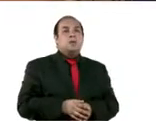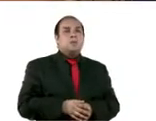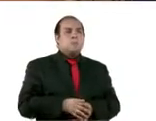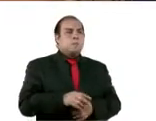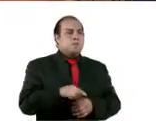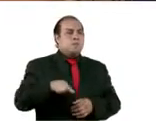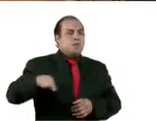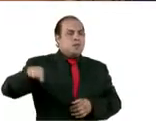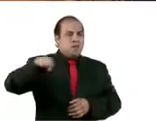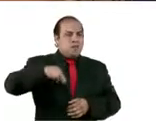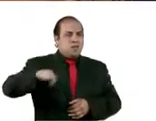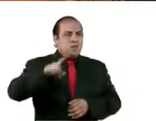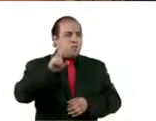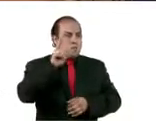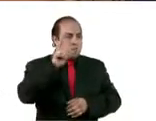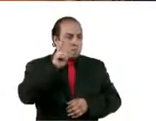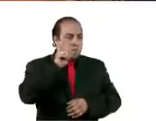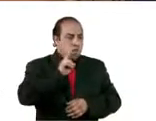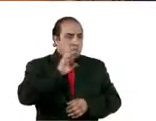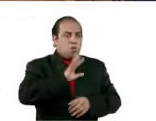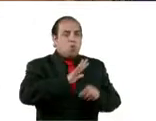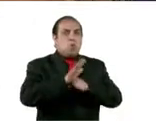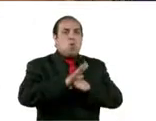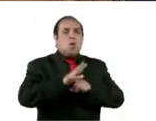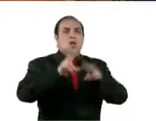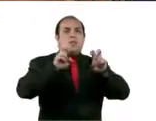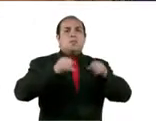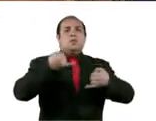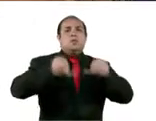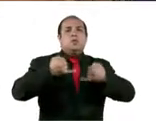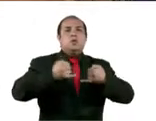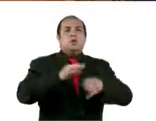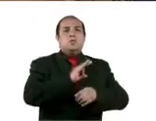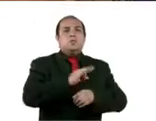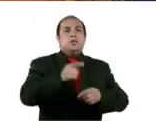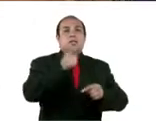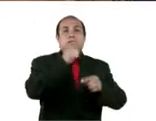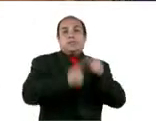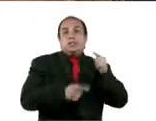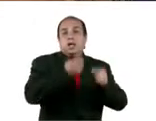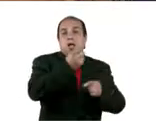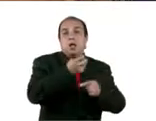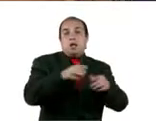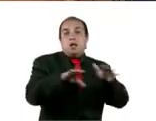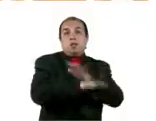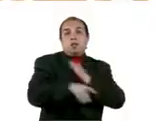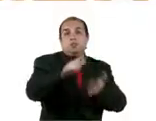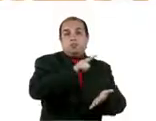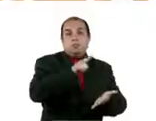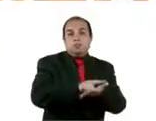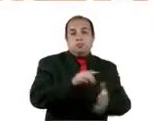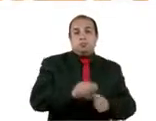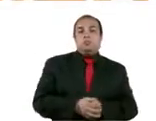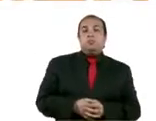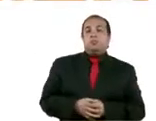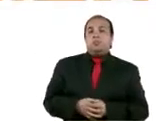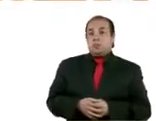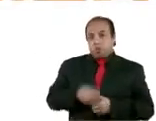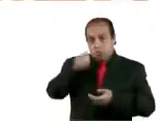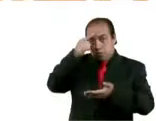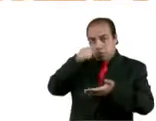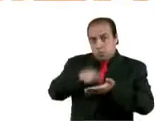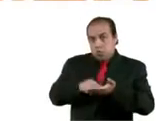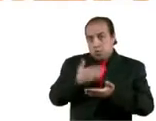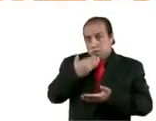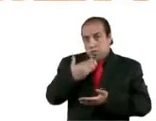ver qué actos jurídicos pueden hacer justo para echarla baja. ¿Qué opinión le merece esto? Yo creo que sería bueno que, a ver